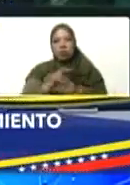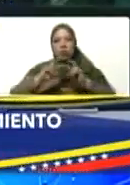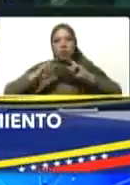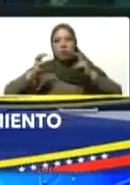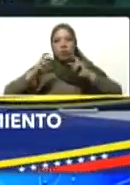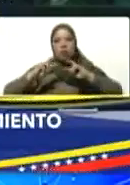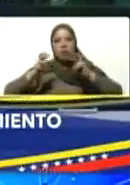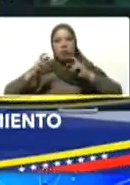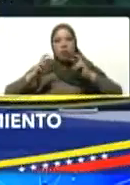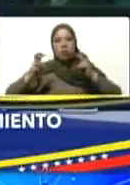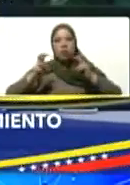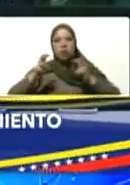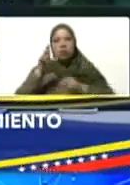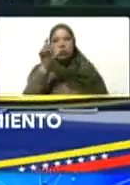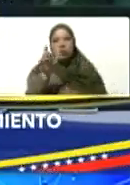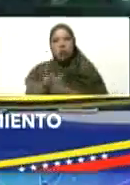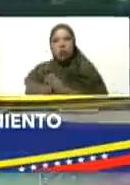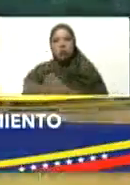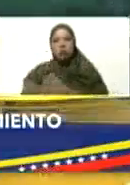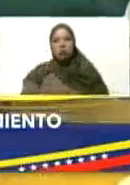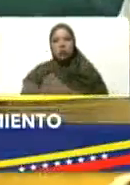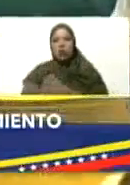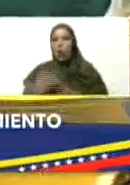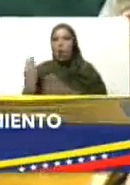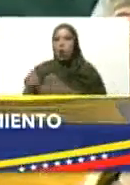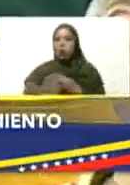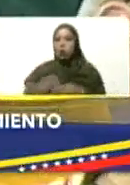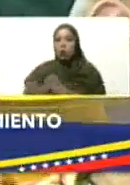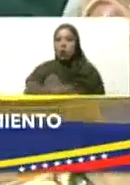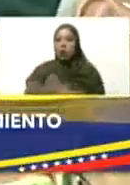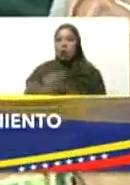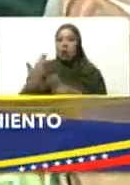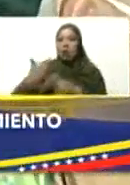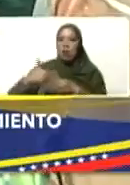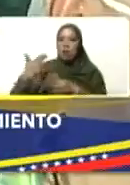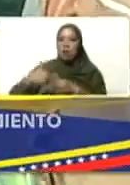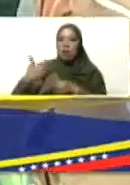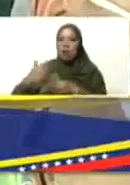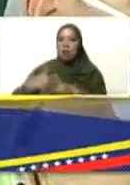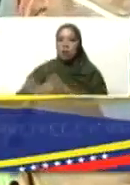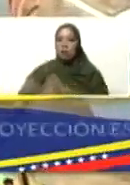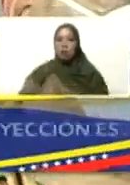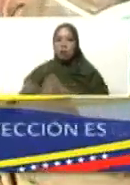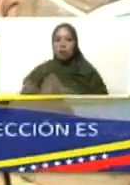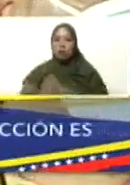Juan Pablo Pérez Alfonso, donde decía que el petróleo era como una maldición,